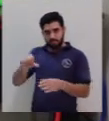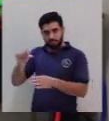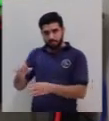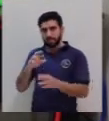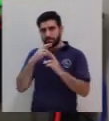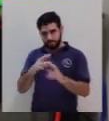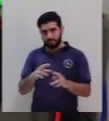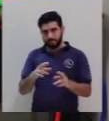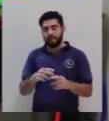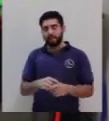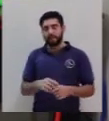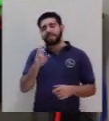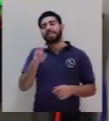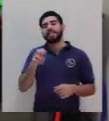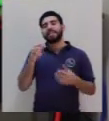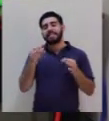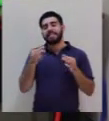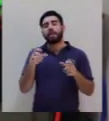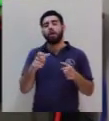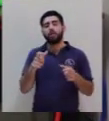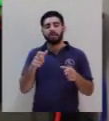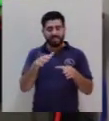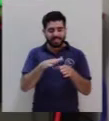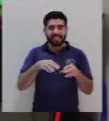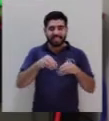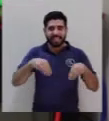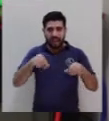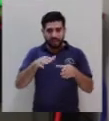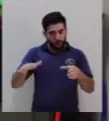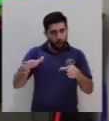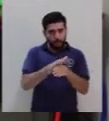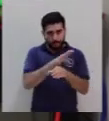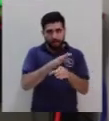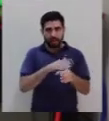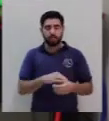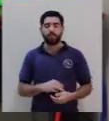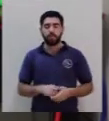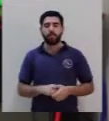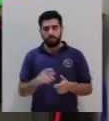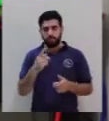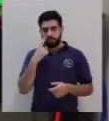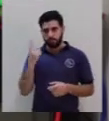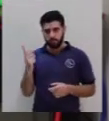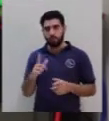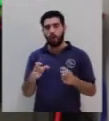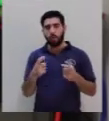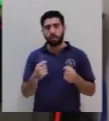Ahí tratemos que cubra la tierra. Ahí está empezando a caer. ¿Le echo a los demás? Uh-huh, por